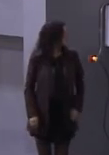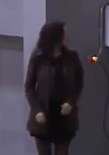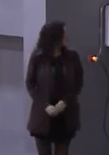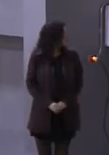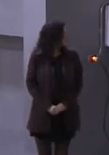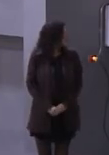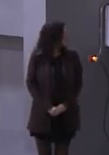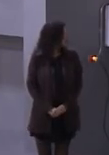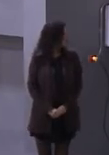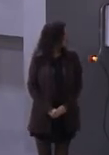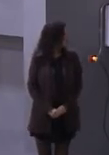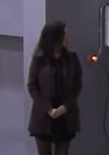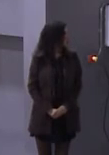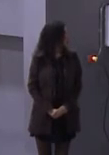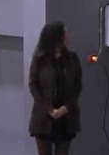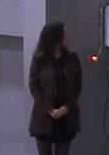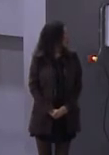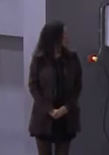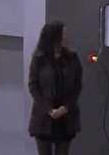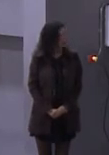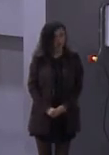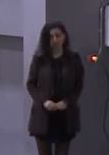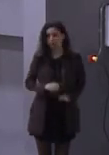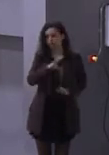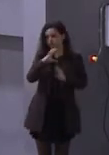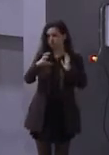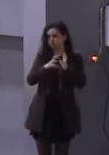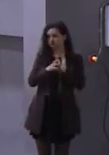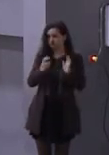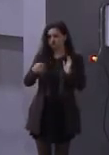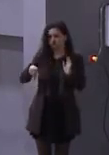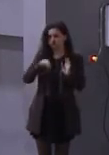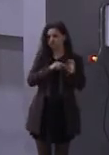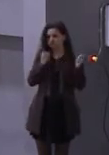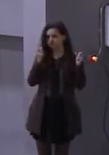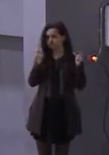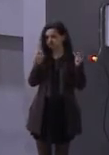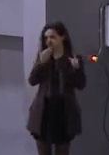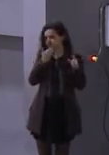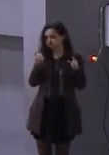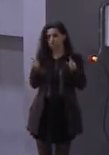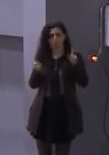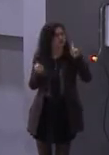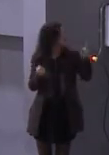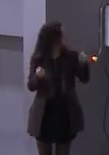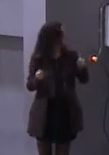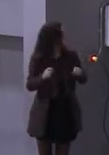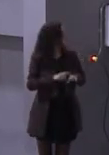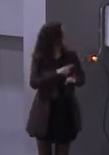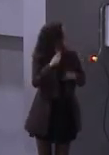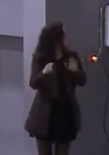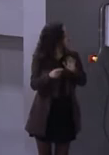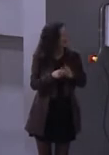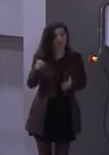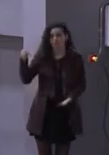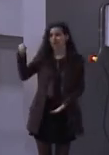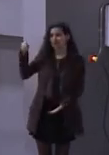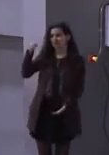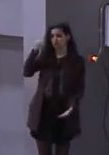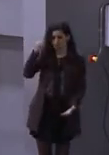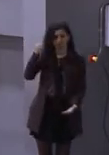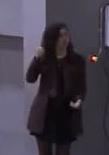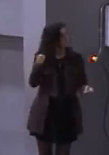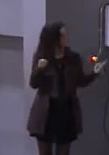está un poco, esto está gráfico para que lo entendamos mejor, ¿sí? El total de base presupuestal. Y esta es